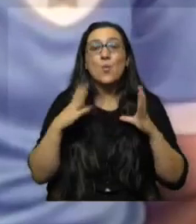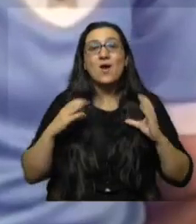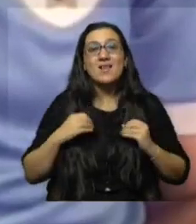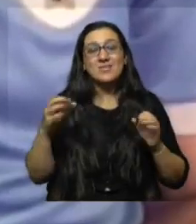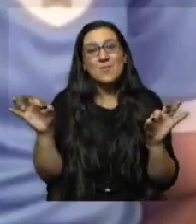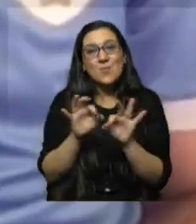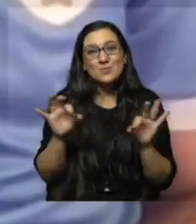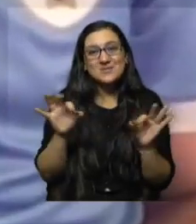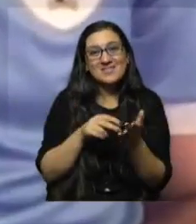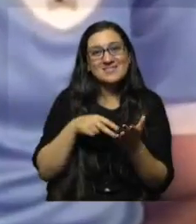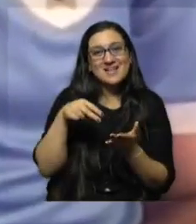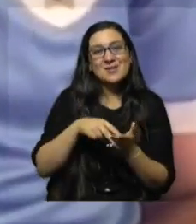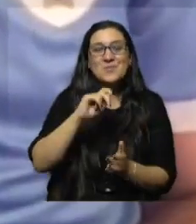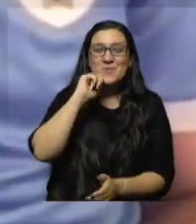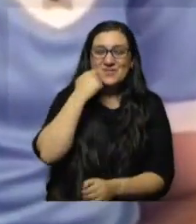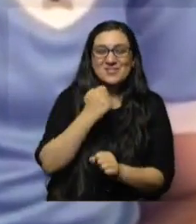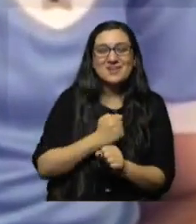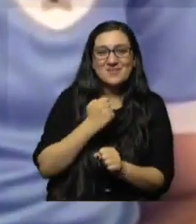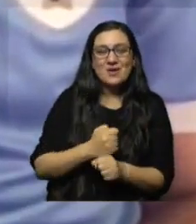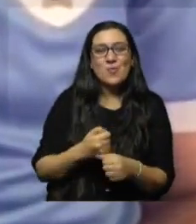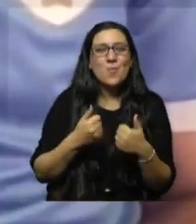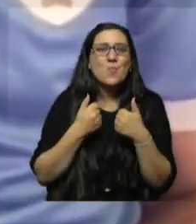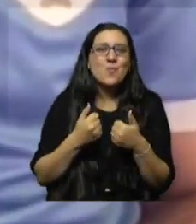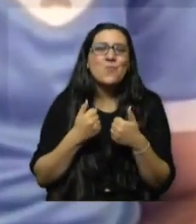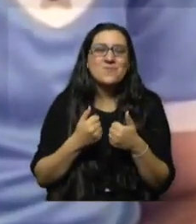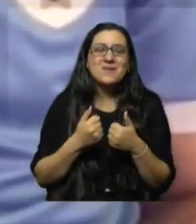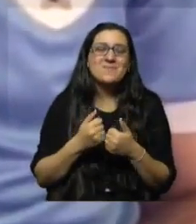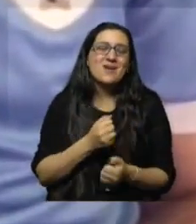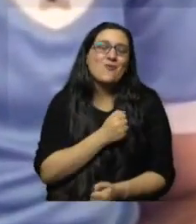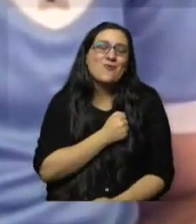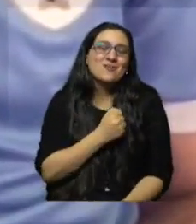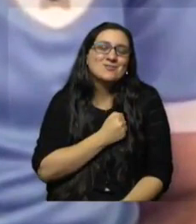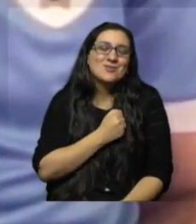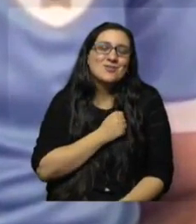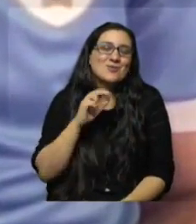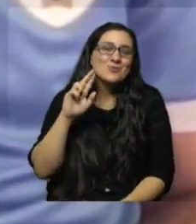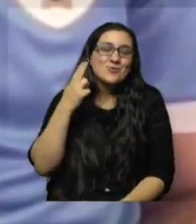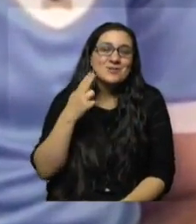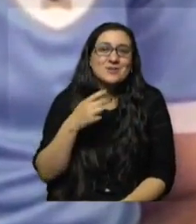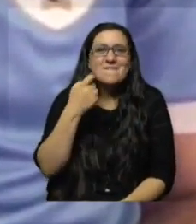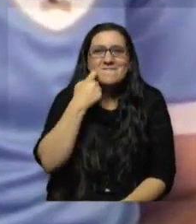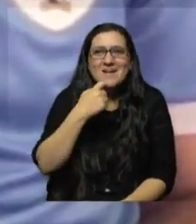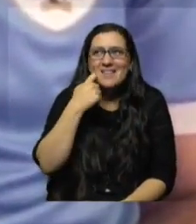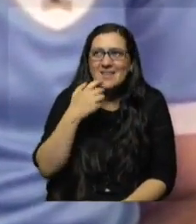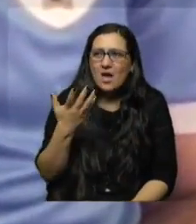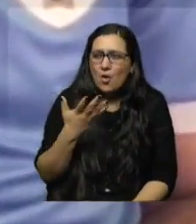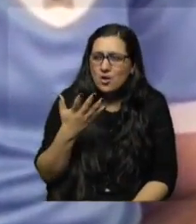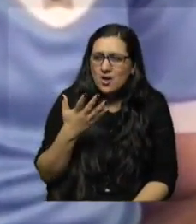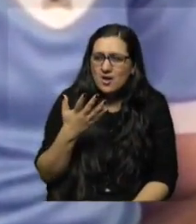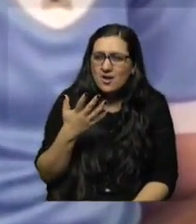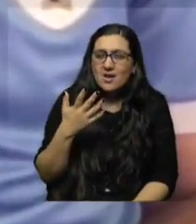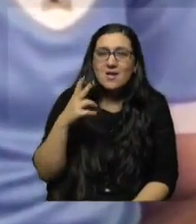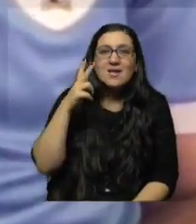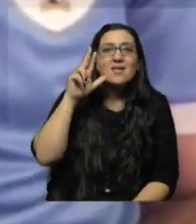laburo y viene bien, muy bien, para templar los corazones de los uruguayos cuando faltan apenas unos